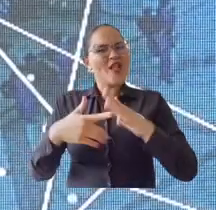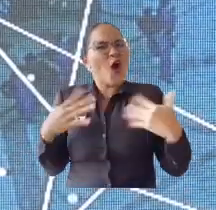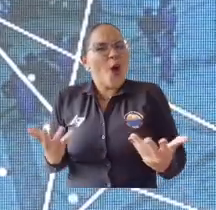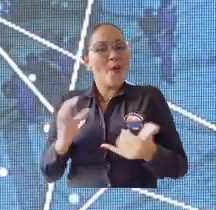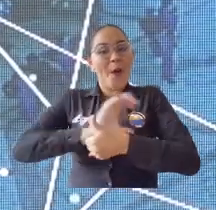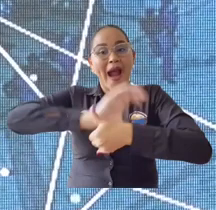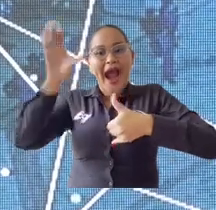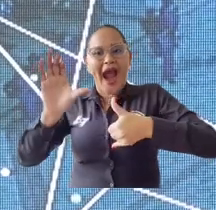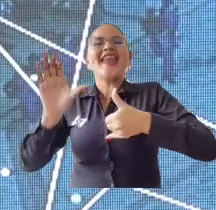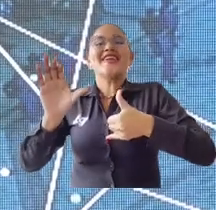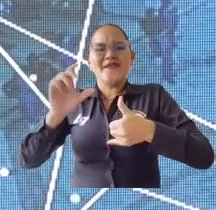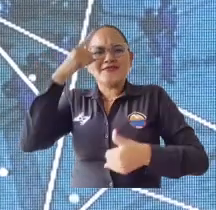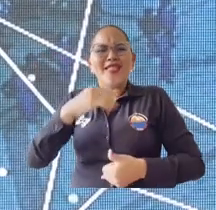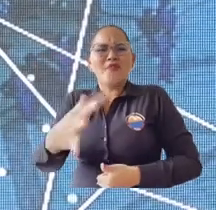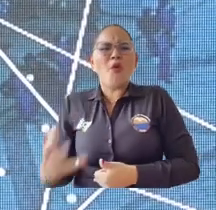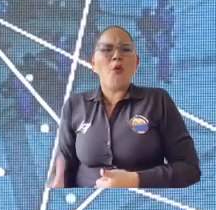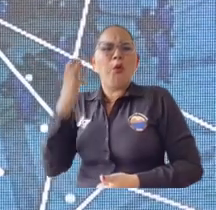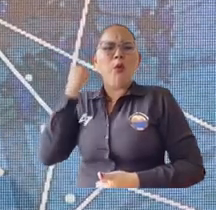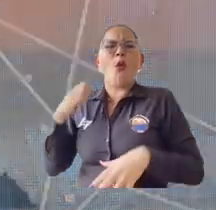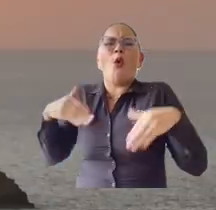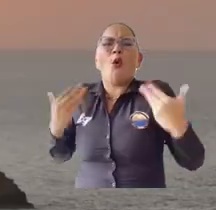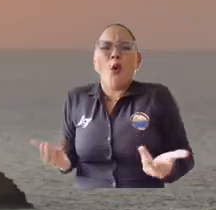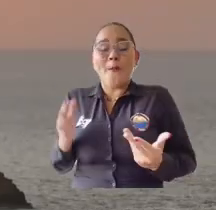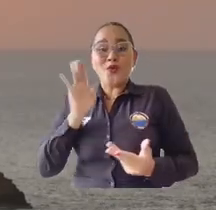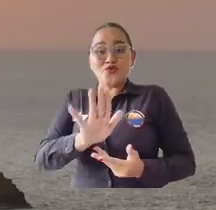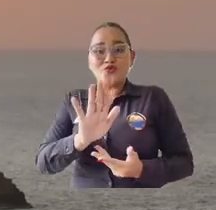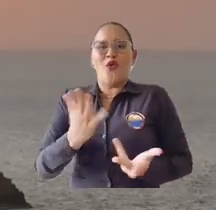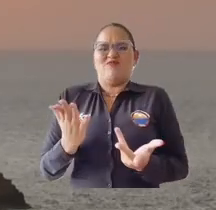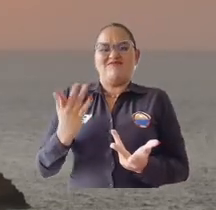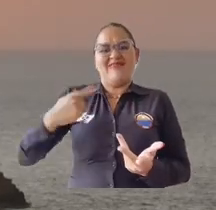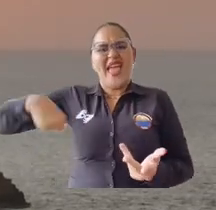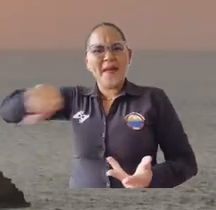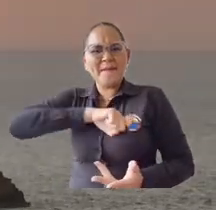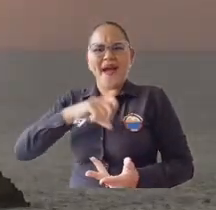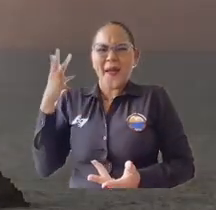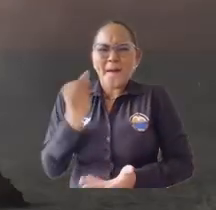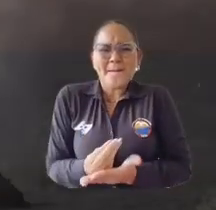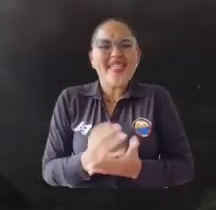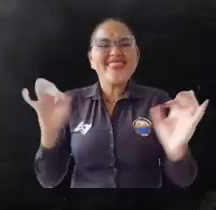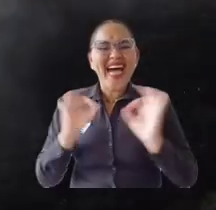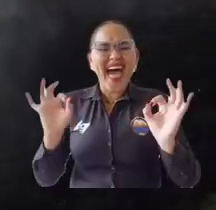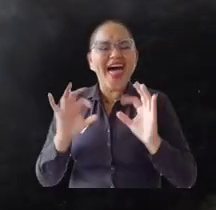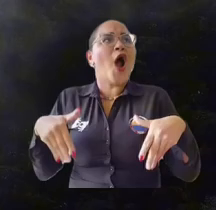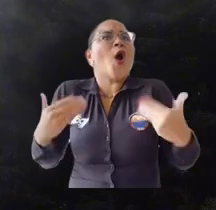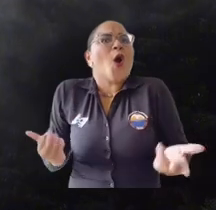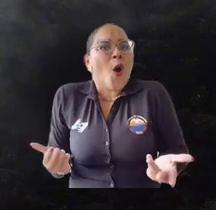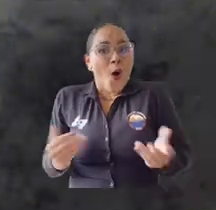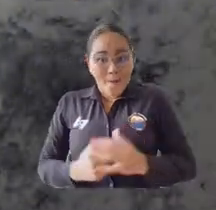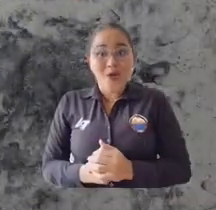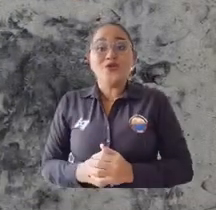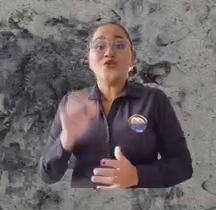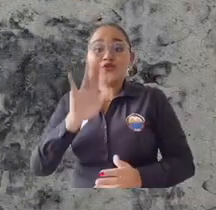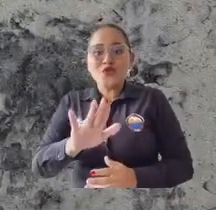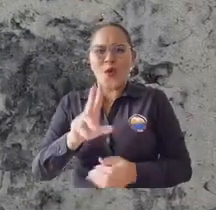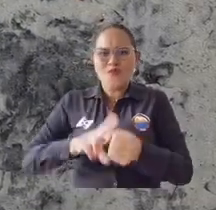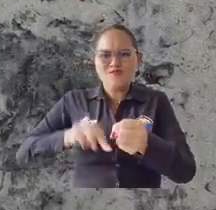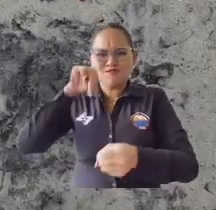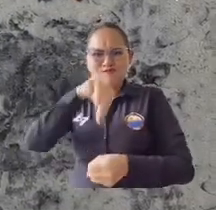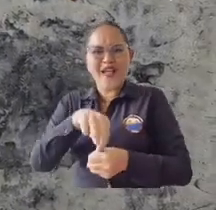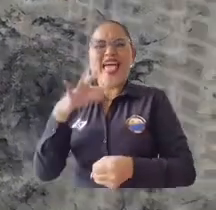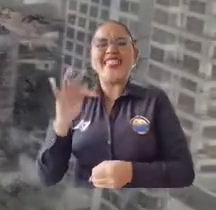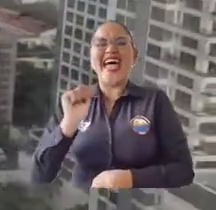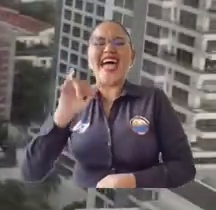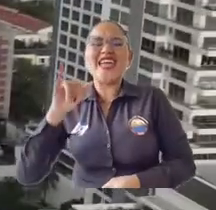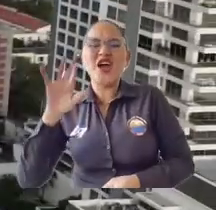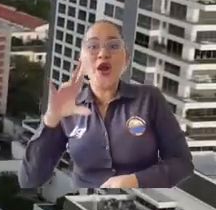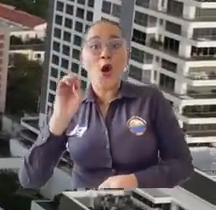al mundo cómo suena el Caribe y cómo sonaba Santa Marta hasta antes de que llegaran los españoles, cómo sonaban los taironas y cómo